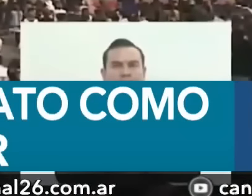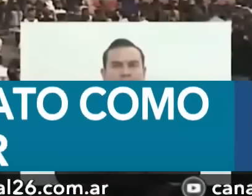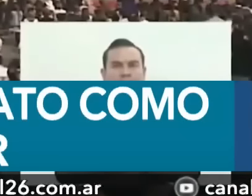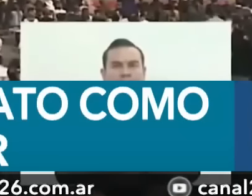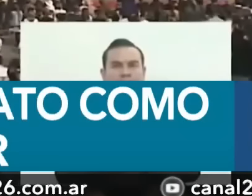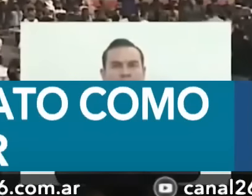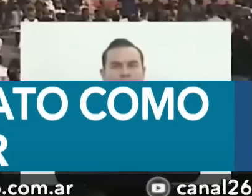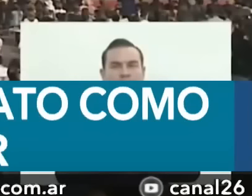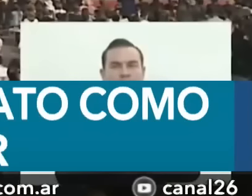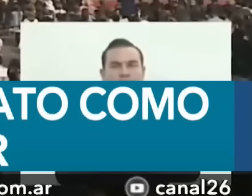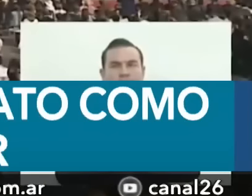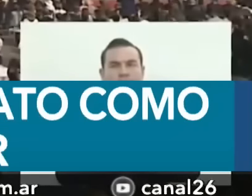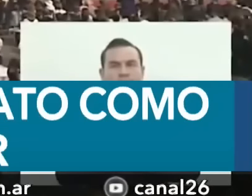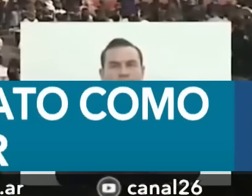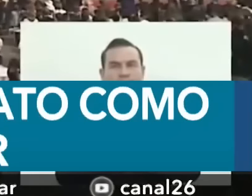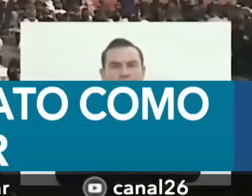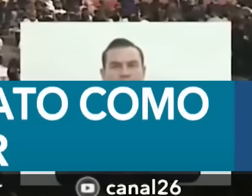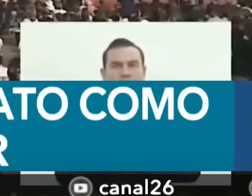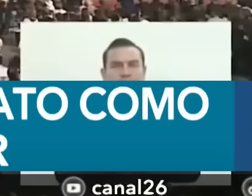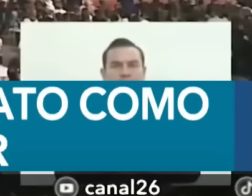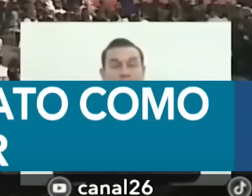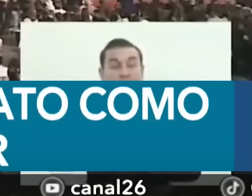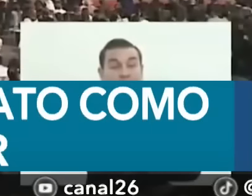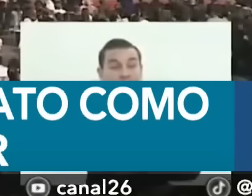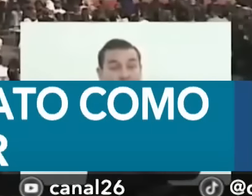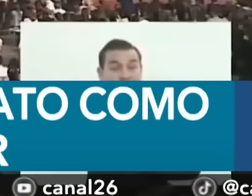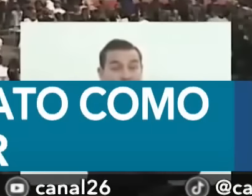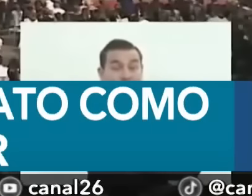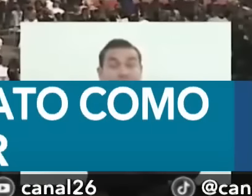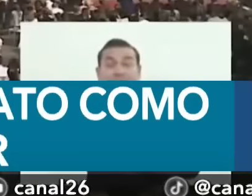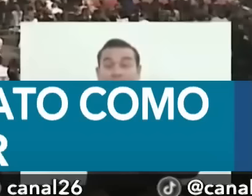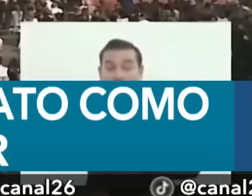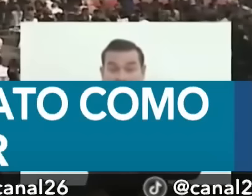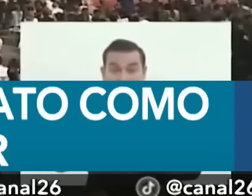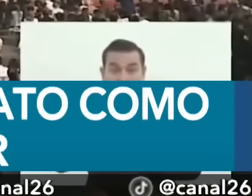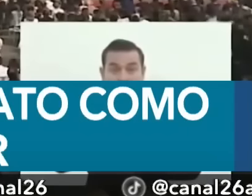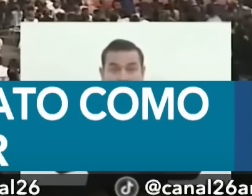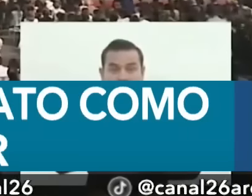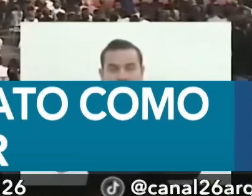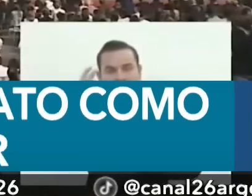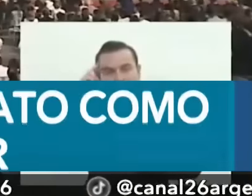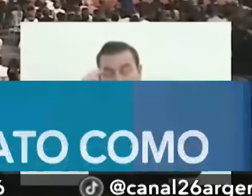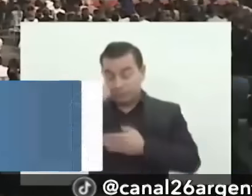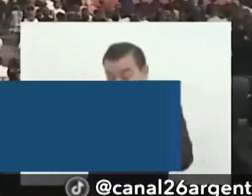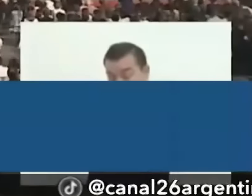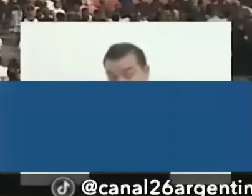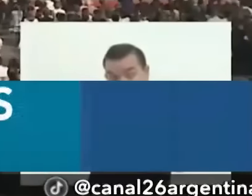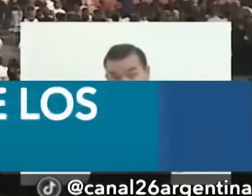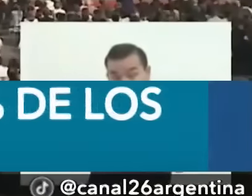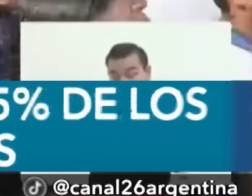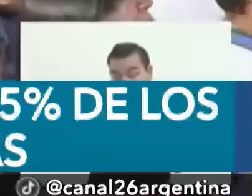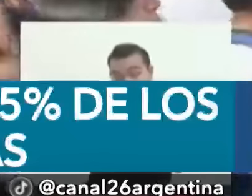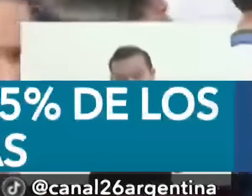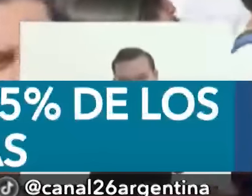dicho, de Perú, de la República Dominicana y de Brasil, entre otros. Hay gran expectativa por este segundo mandato de Bukele en